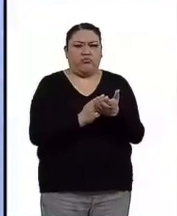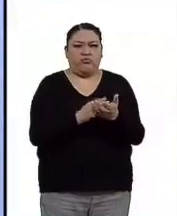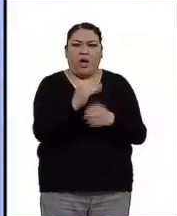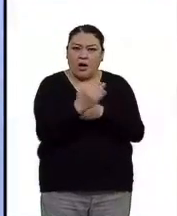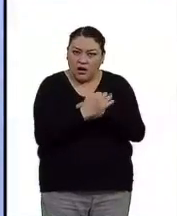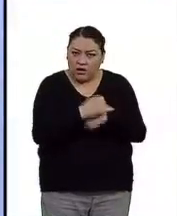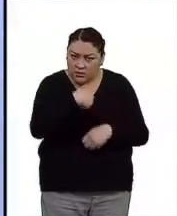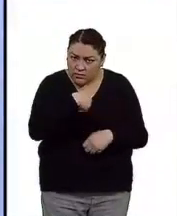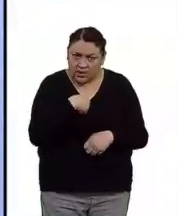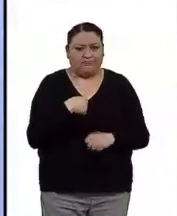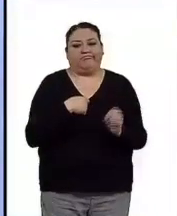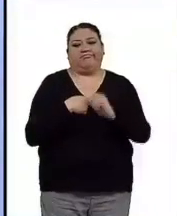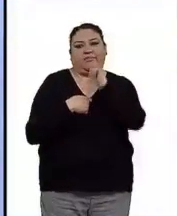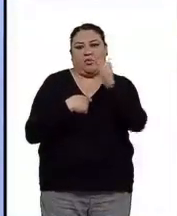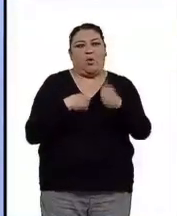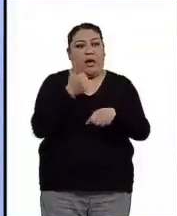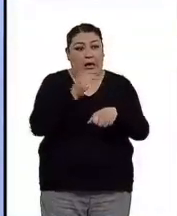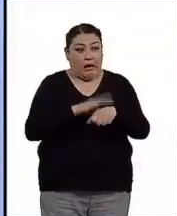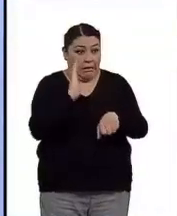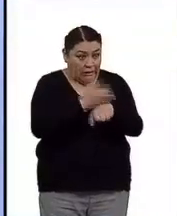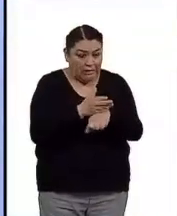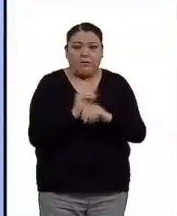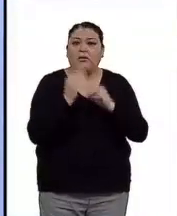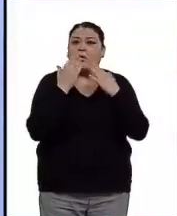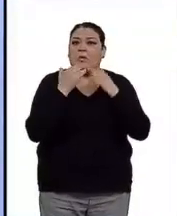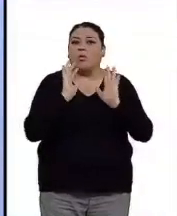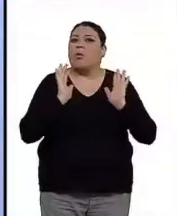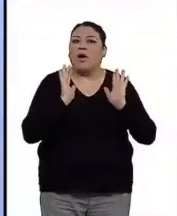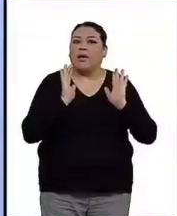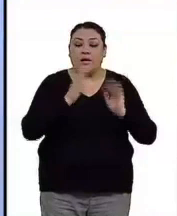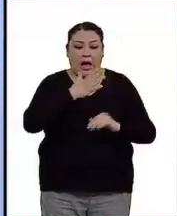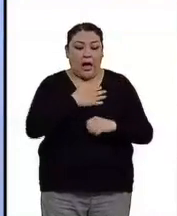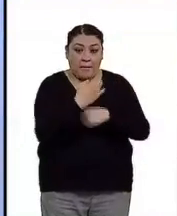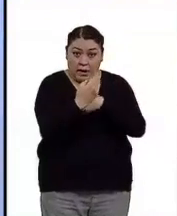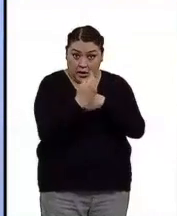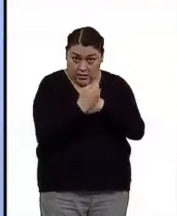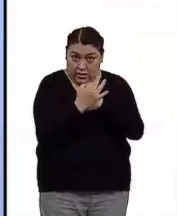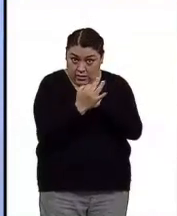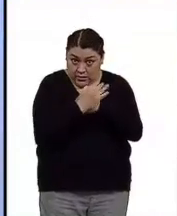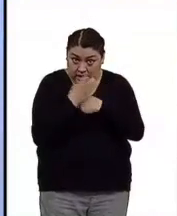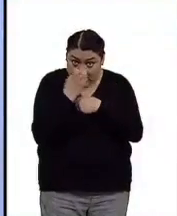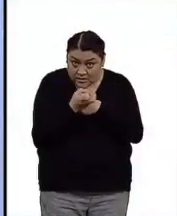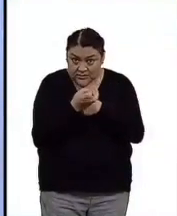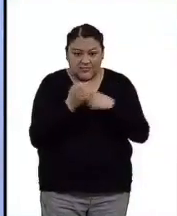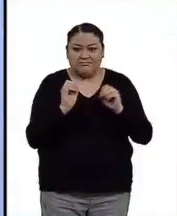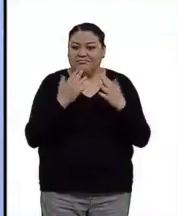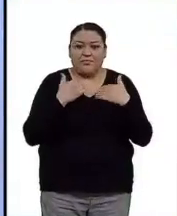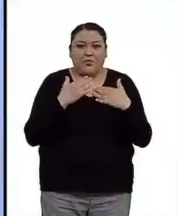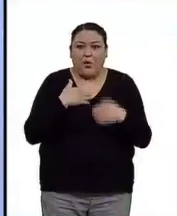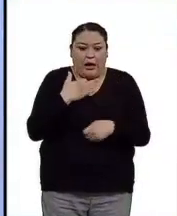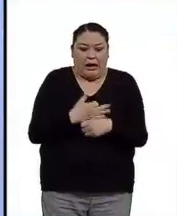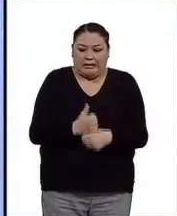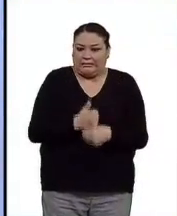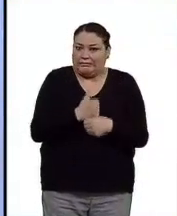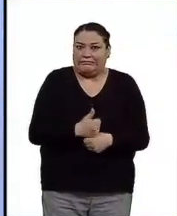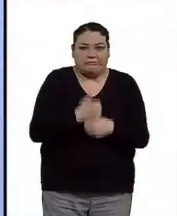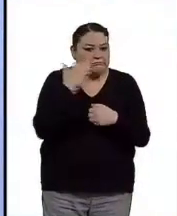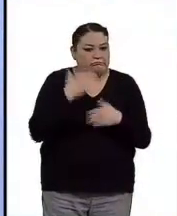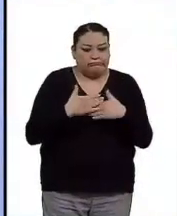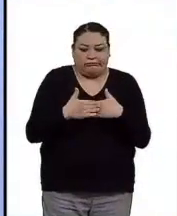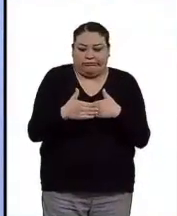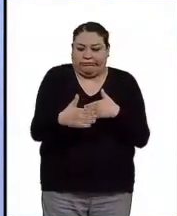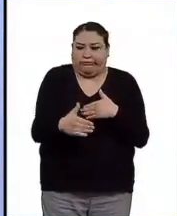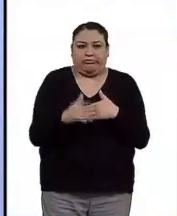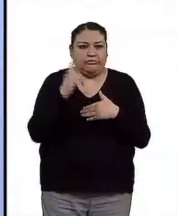no hay sanción administrativa, no hay condena en el laudo que a mí me pueda solucionar la problemática en el momento. Entonces yo creo que es